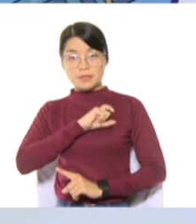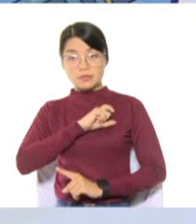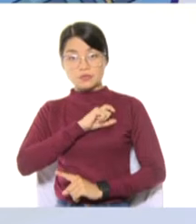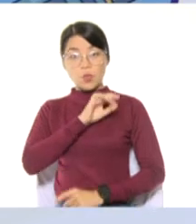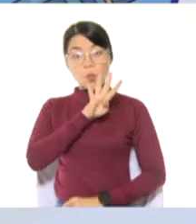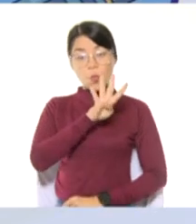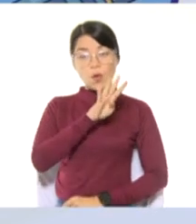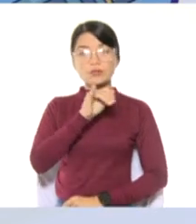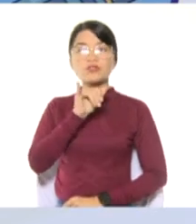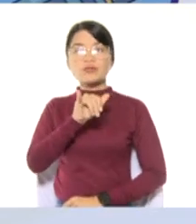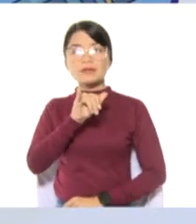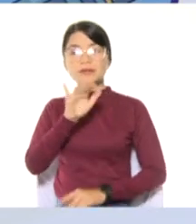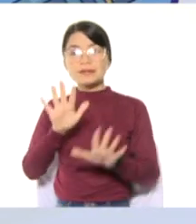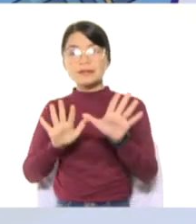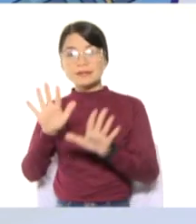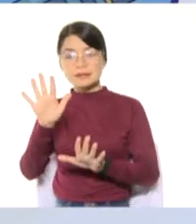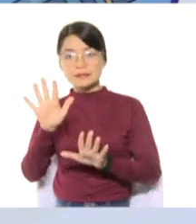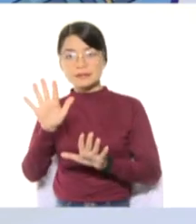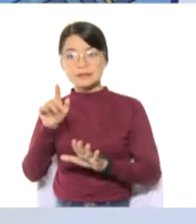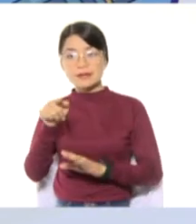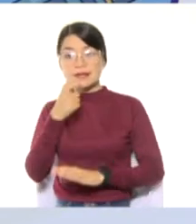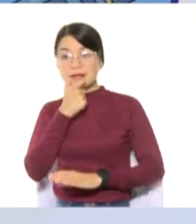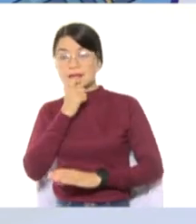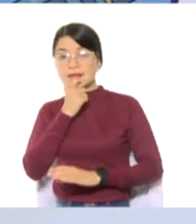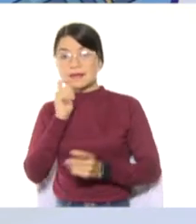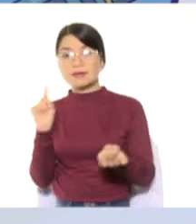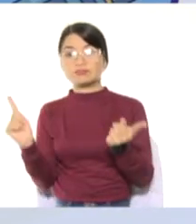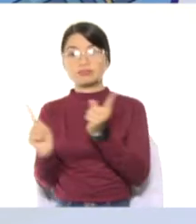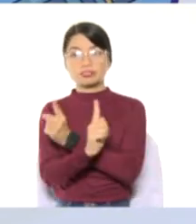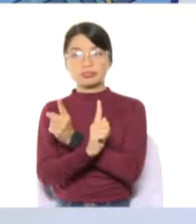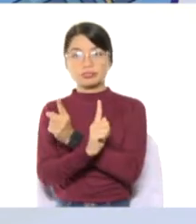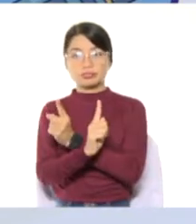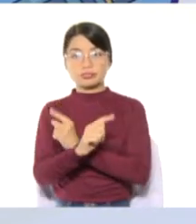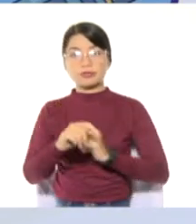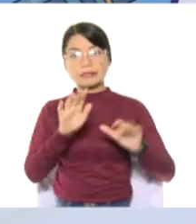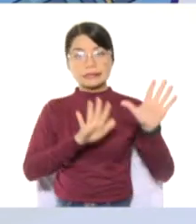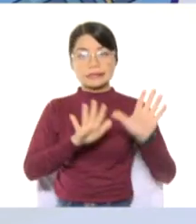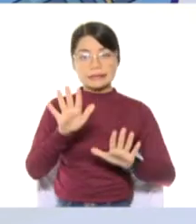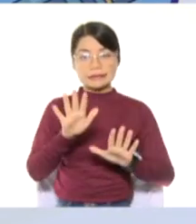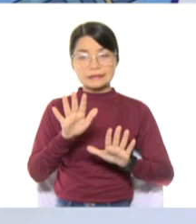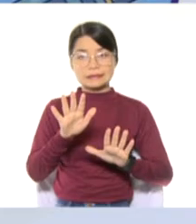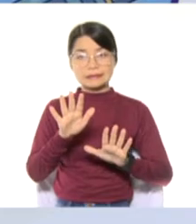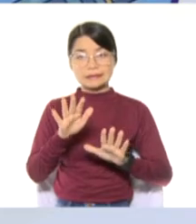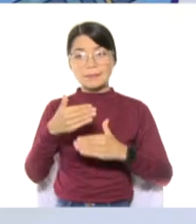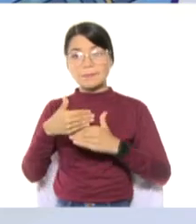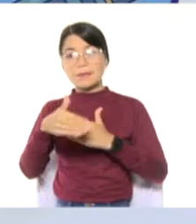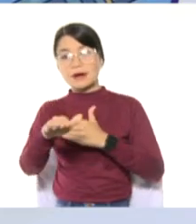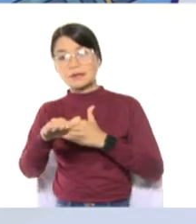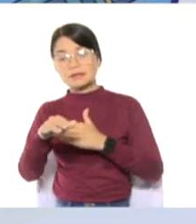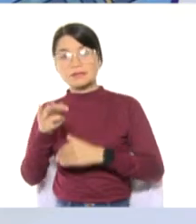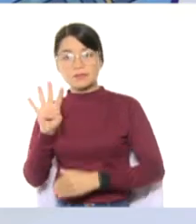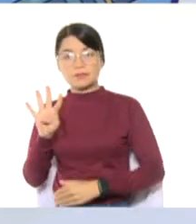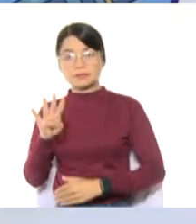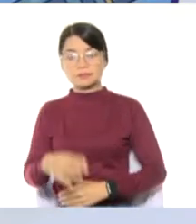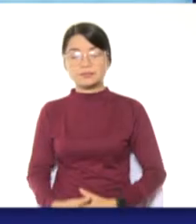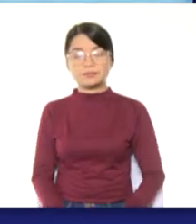muy pendientes con eso que se invierte. Es todo lo que tenemos que estar pendientes. En nuestra siguiente diapositiva vemos